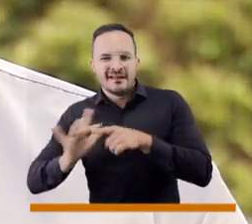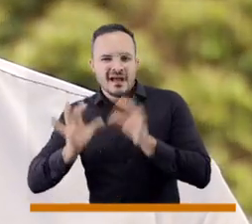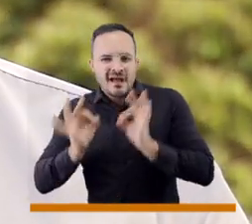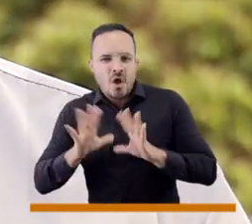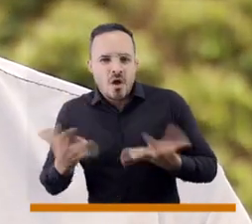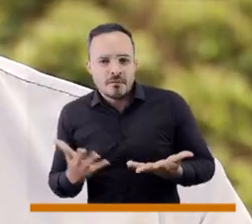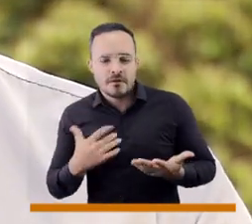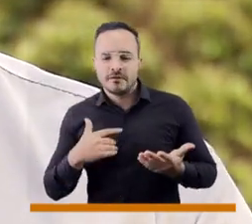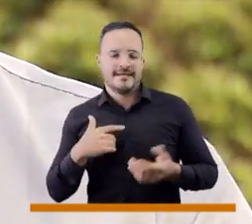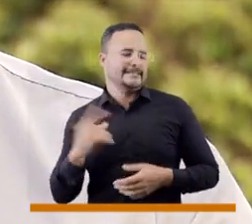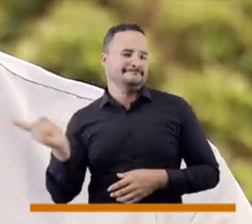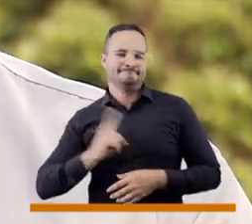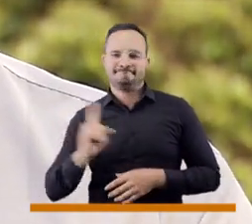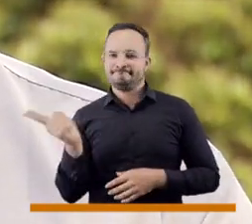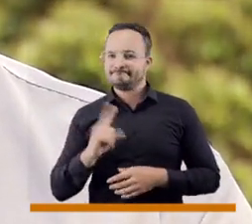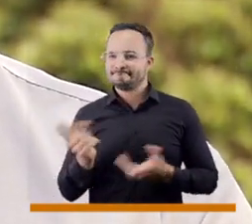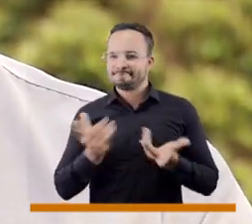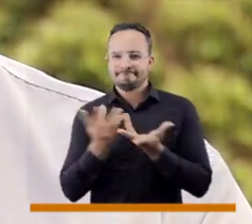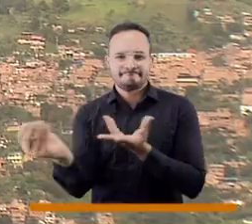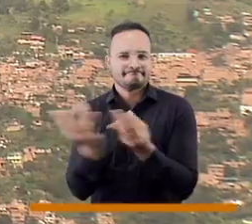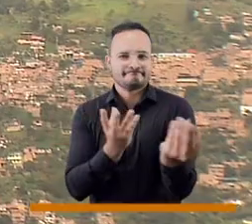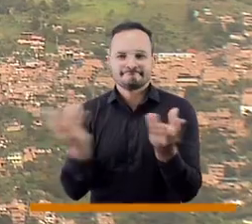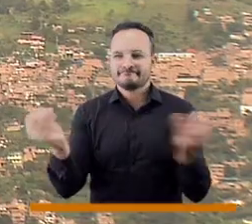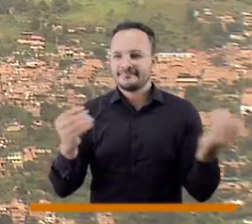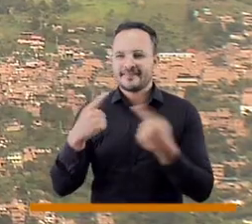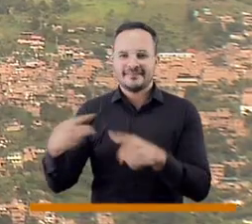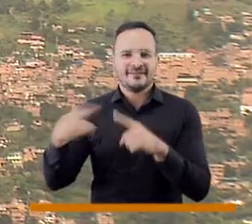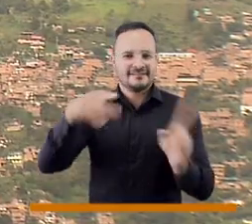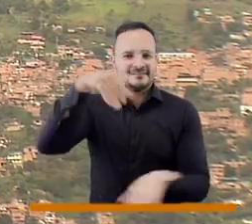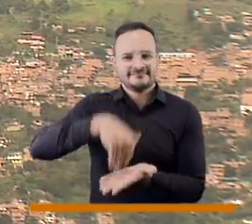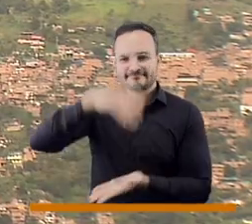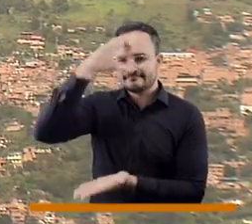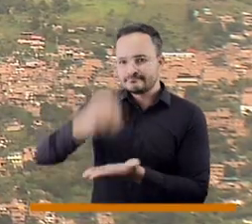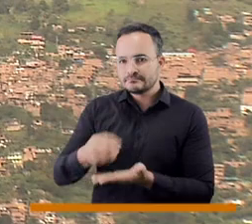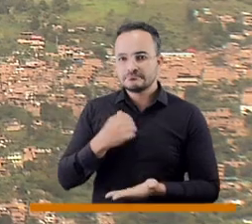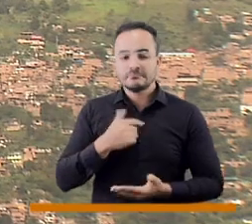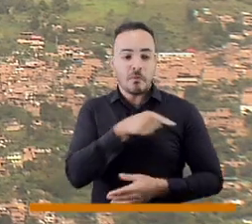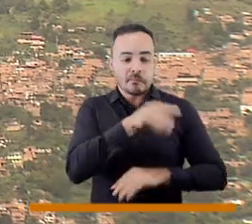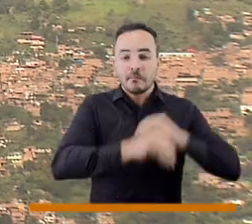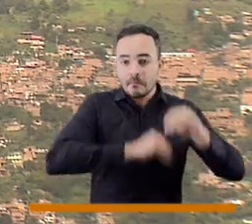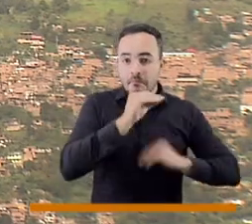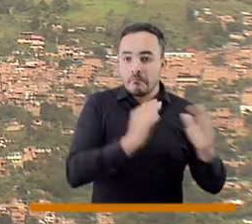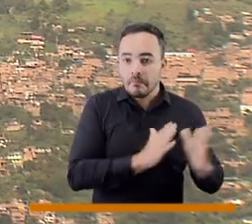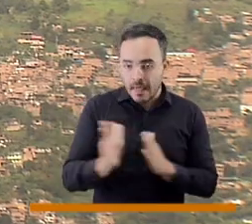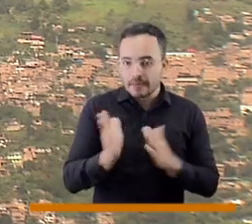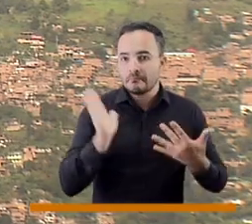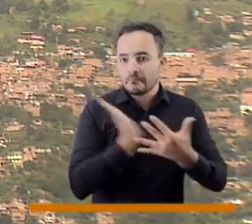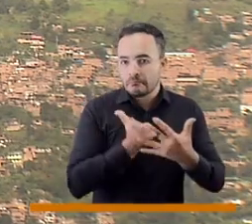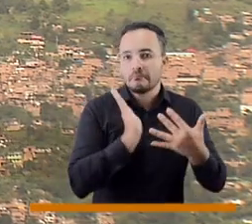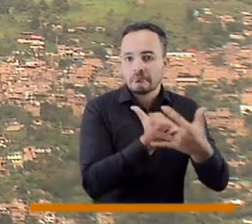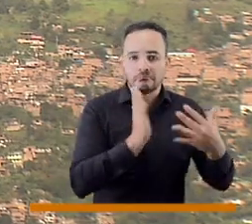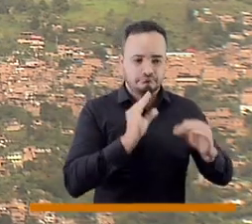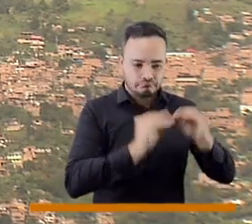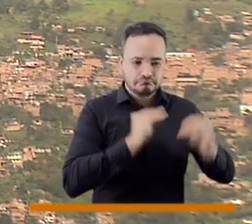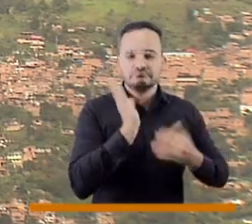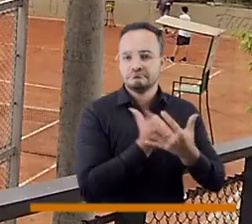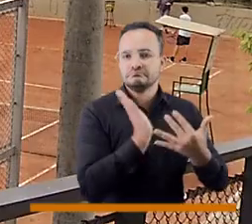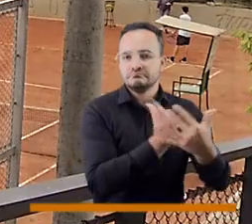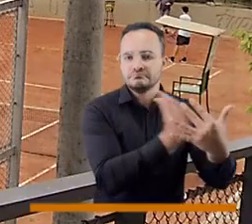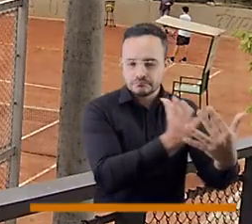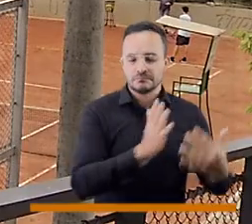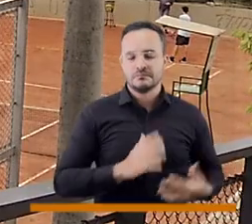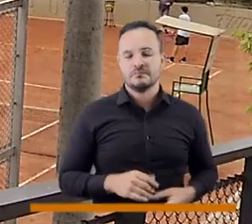encuentra con un plan de ordenamiento territorial que está segmentado por diferentes lugares donde se desarrollan